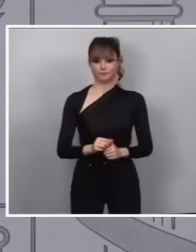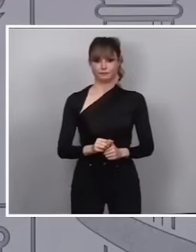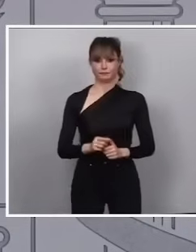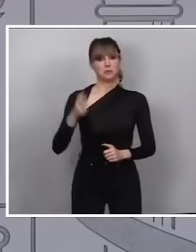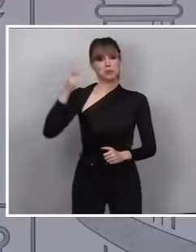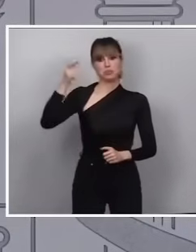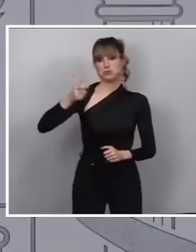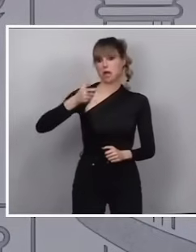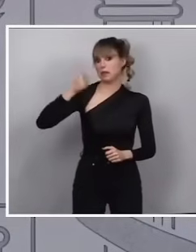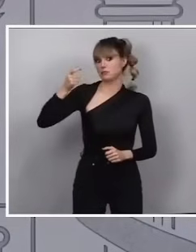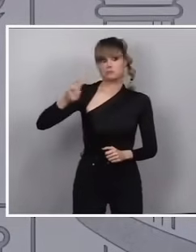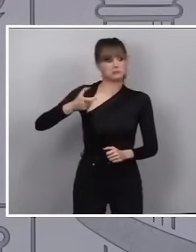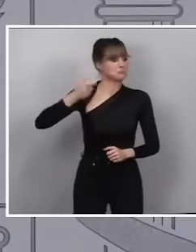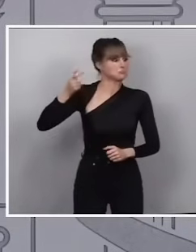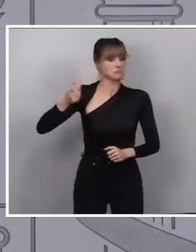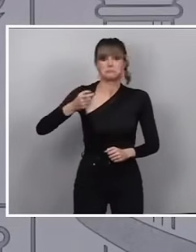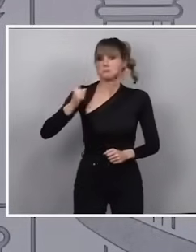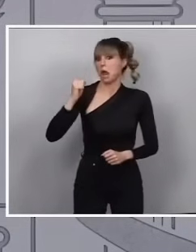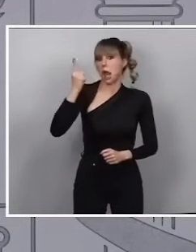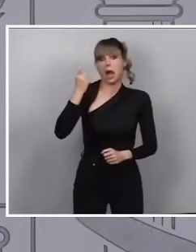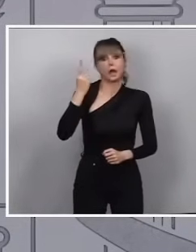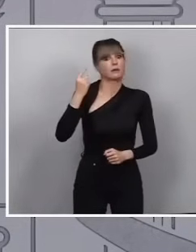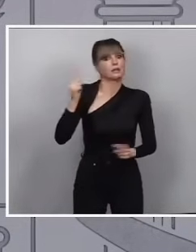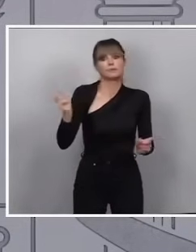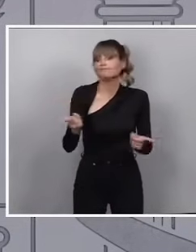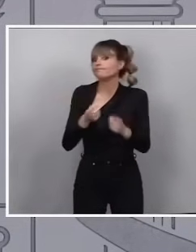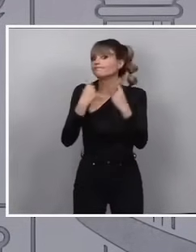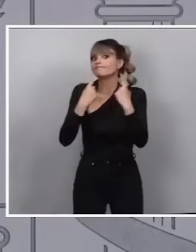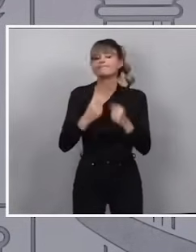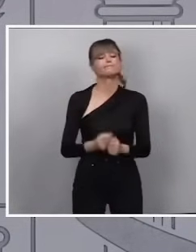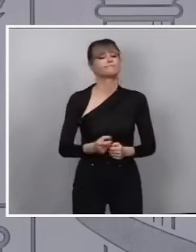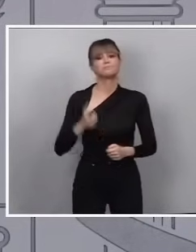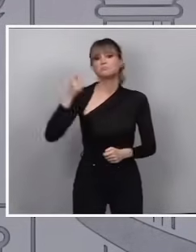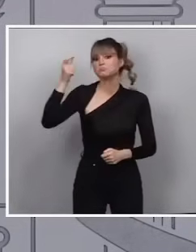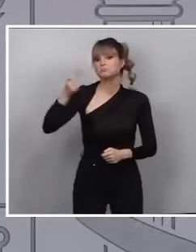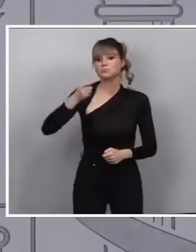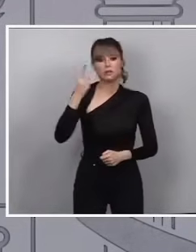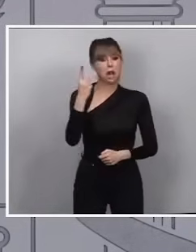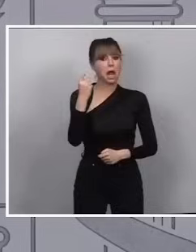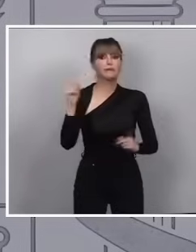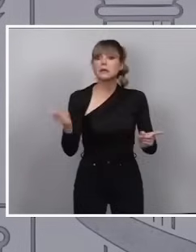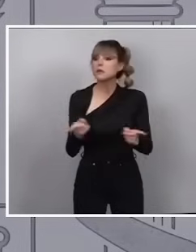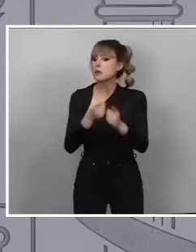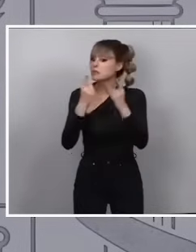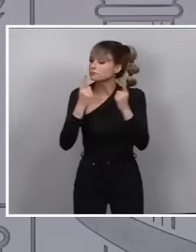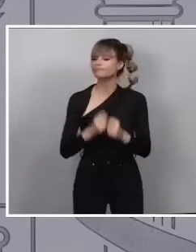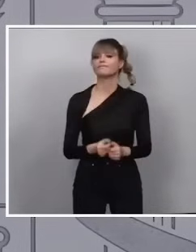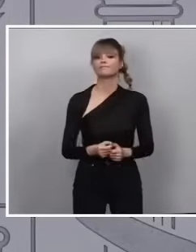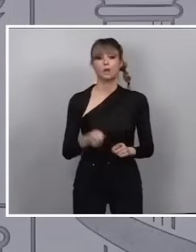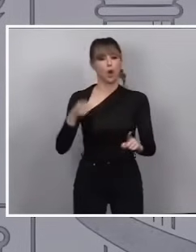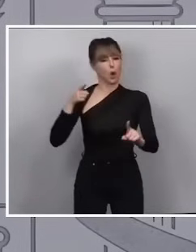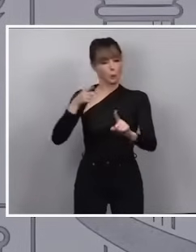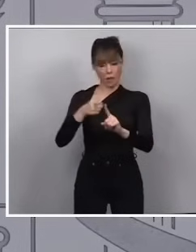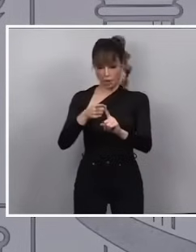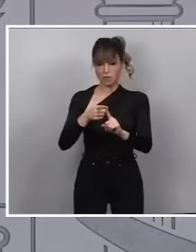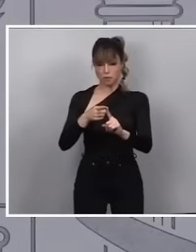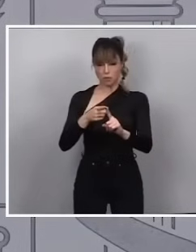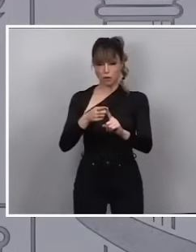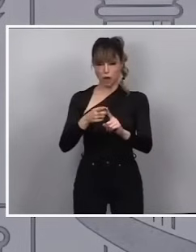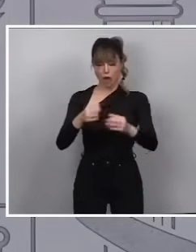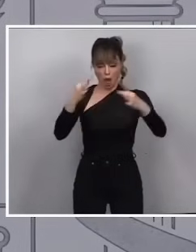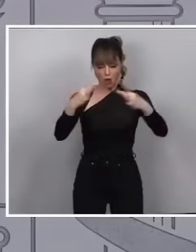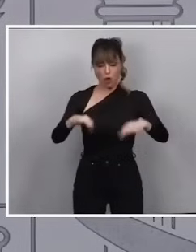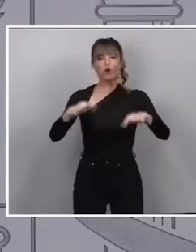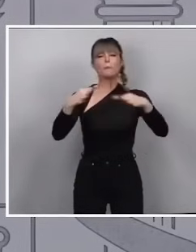durará el tiempo que sea necesario el tiempo que sea necesario para recuperar